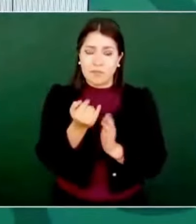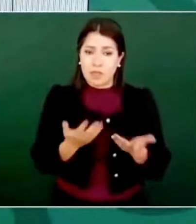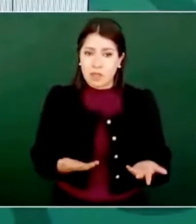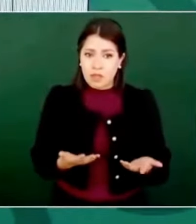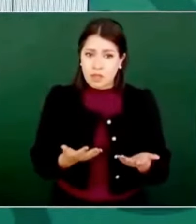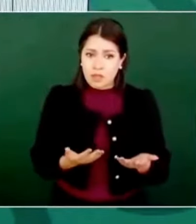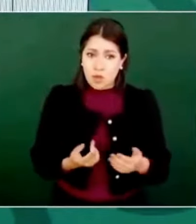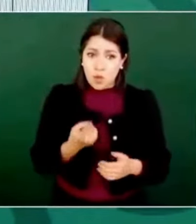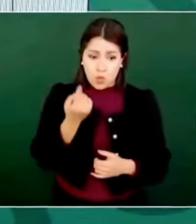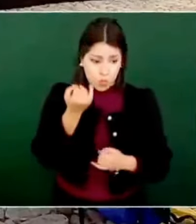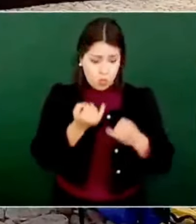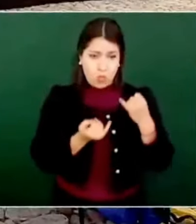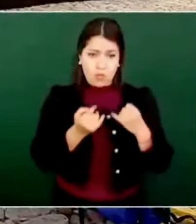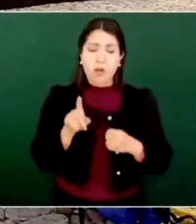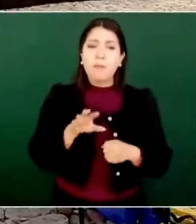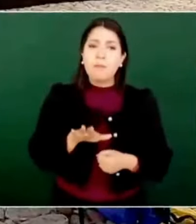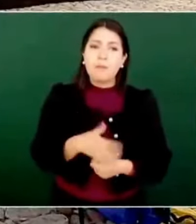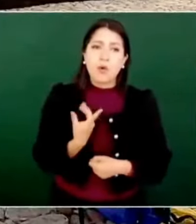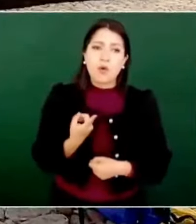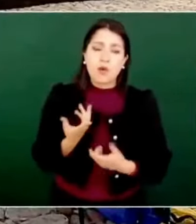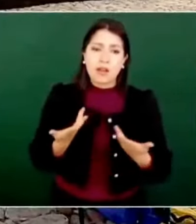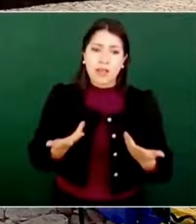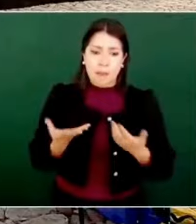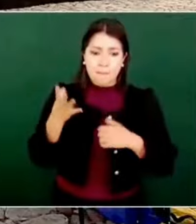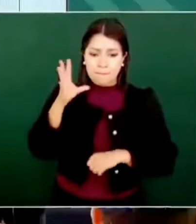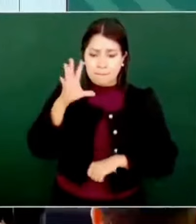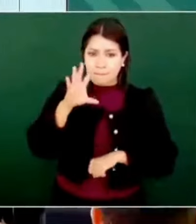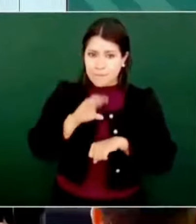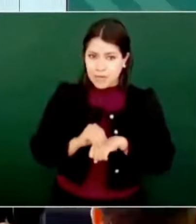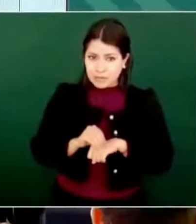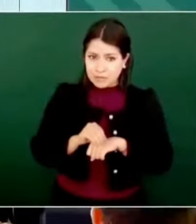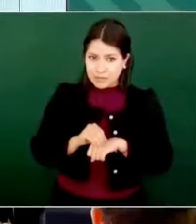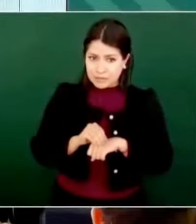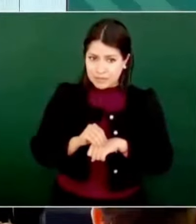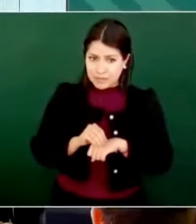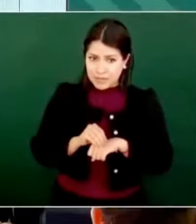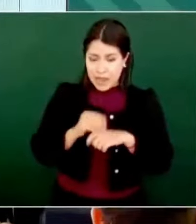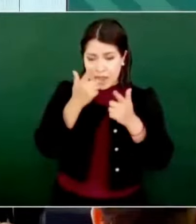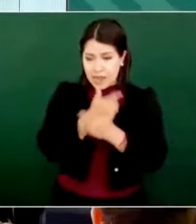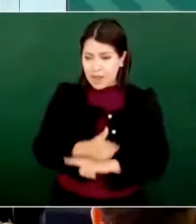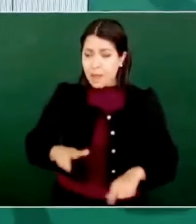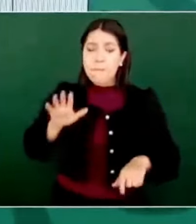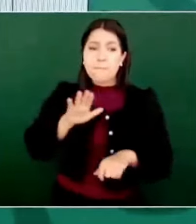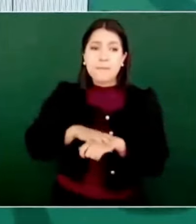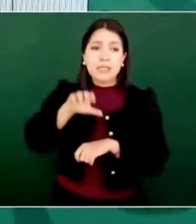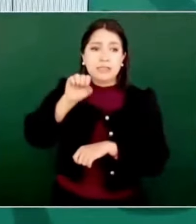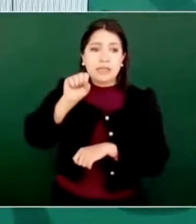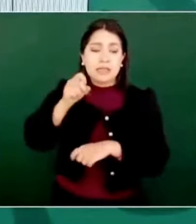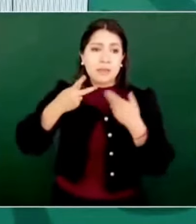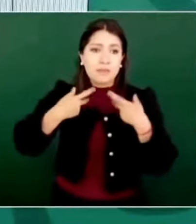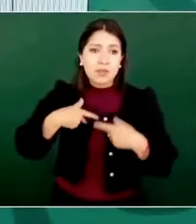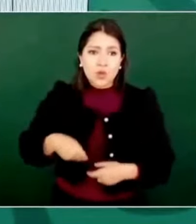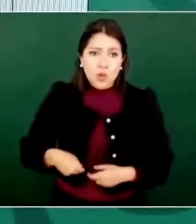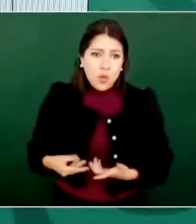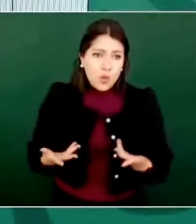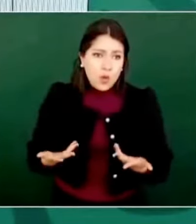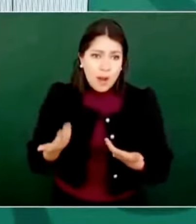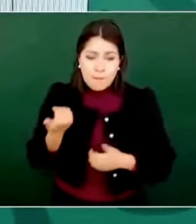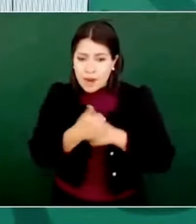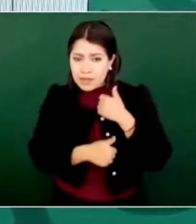porque darle Amparo dejar en libertad a más de 60 involucrados en la